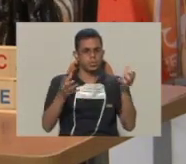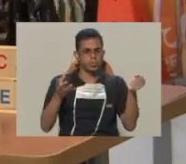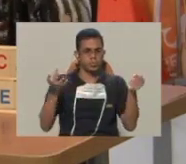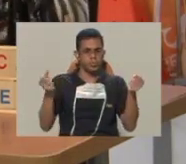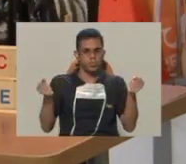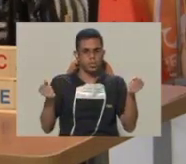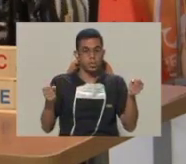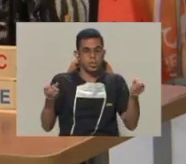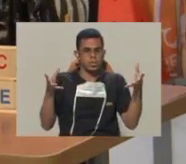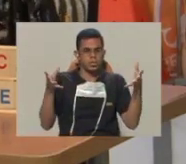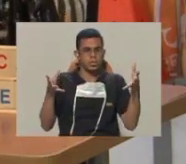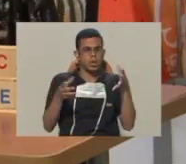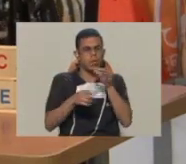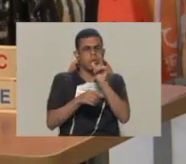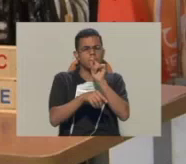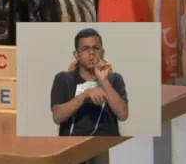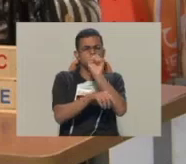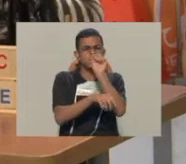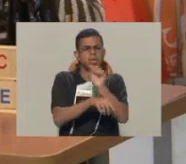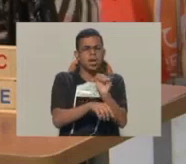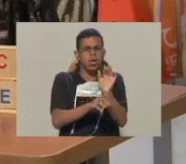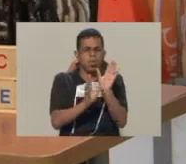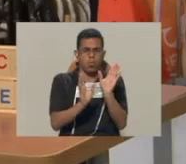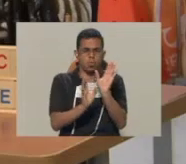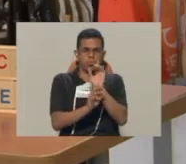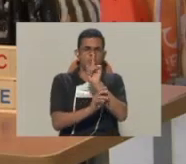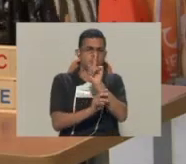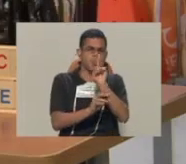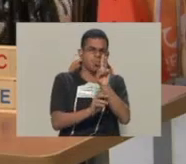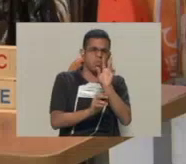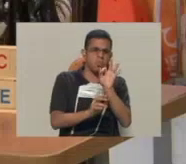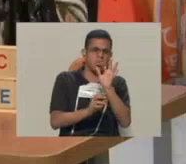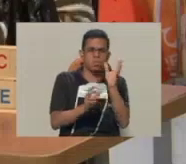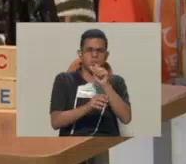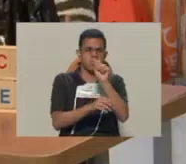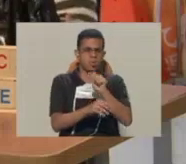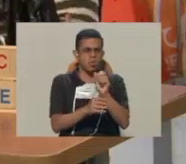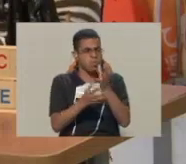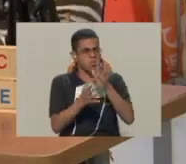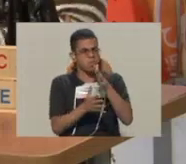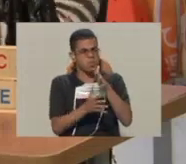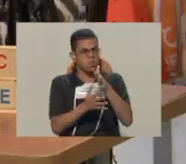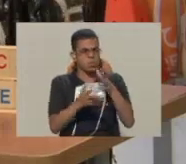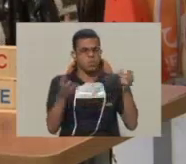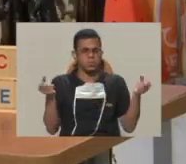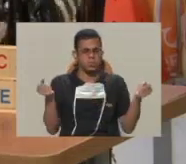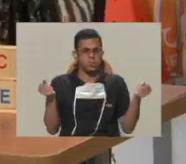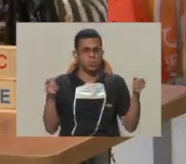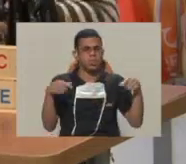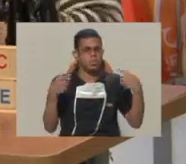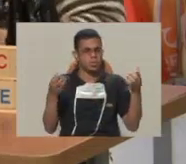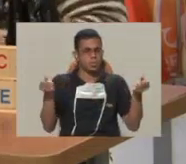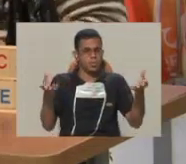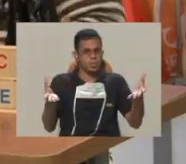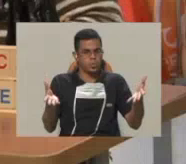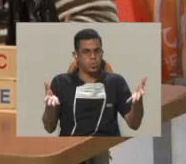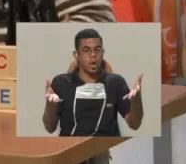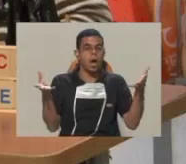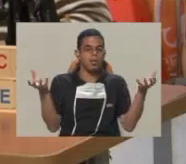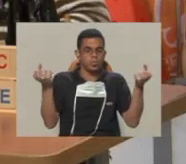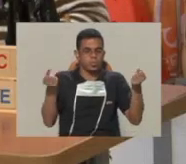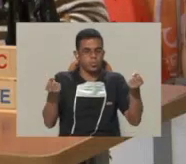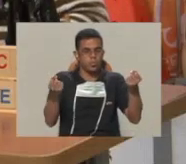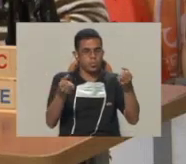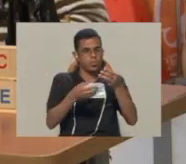por unos segundos y volverlo a tomar de la mano para que el niño sienta seguridad y esa marcha sea continua. Luego de que ya hemos pasado